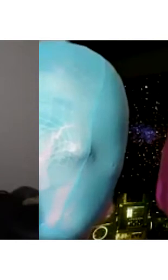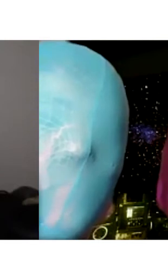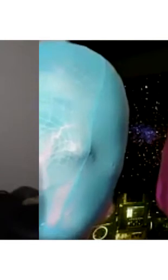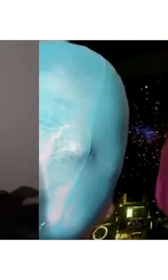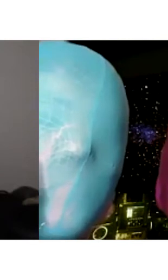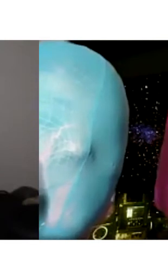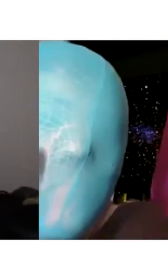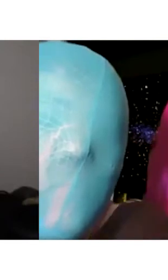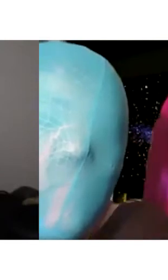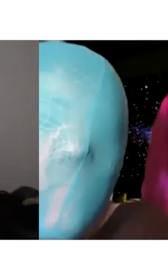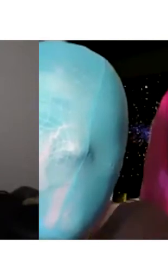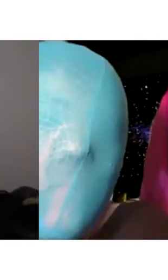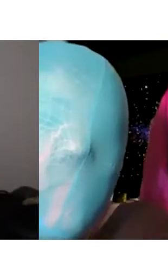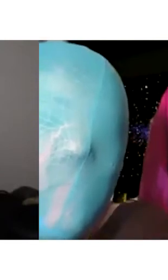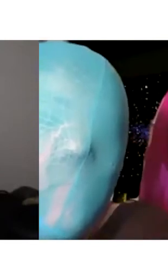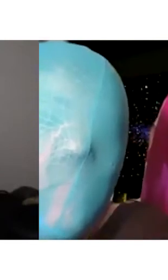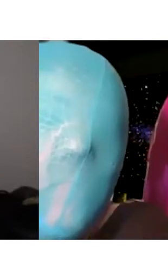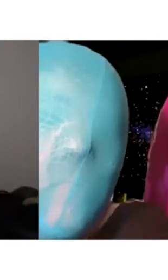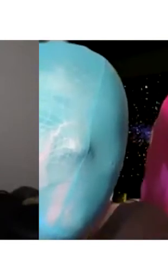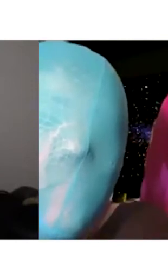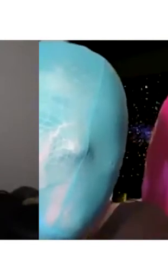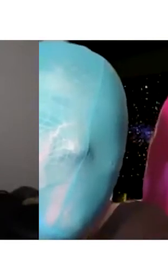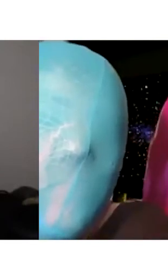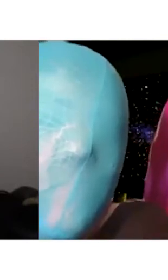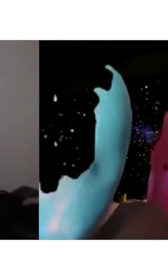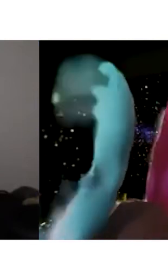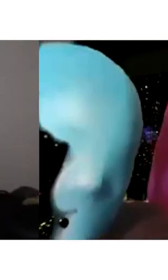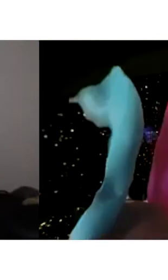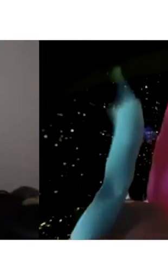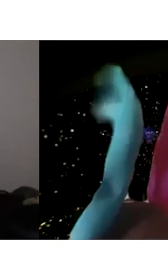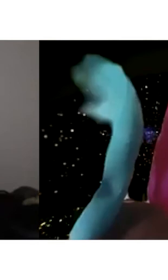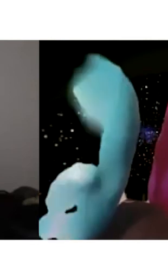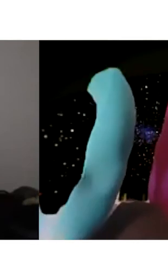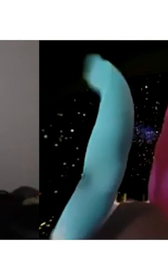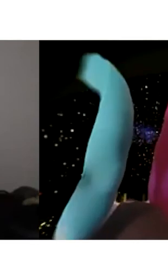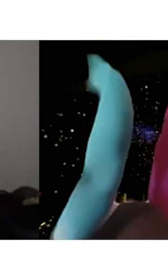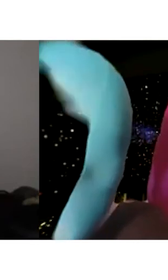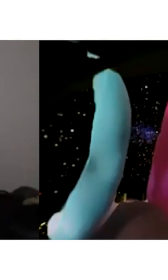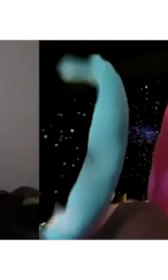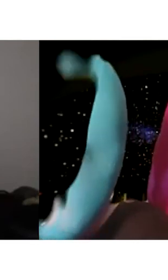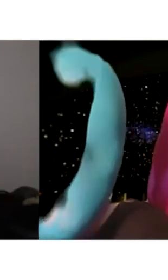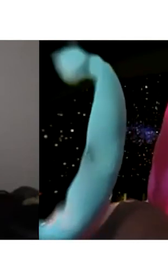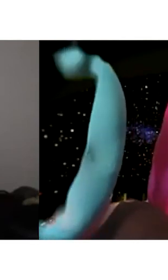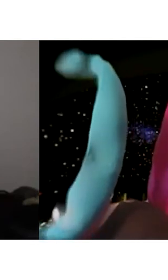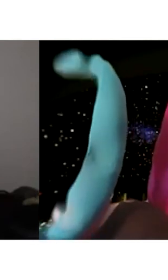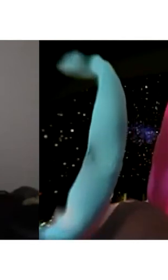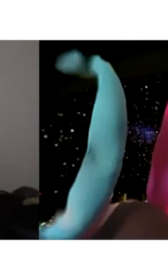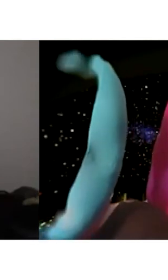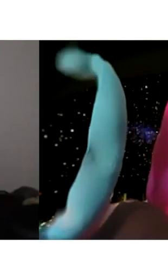Juárez y de estar en otro entorno, ¿no? Entonces, así como ustedes empezaron esta charla